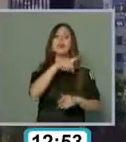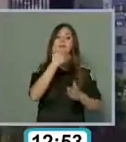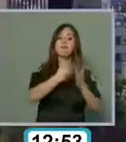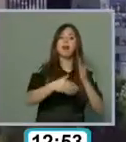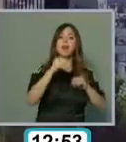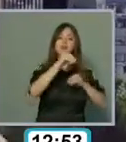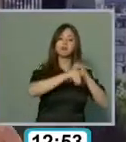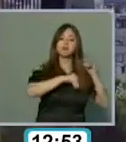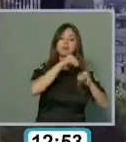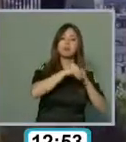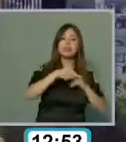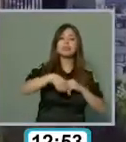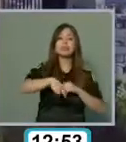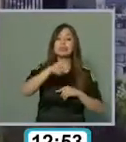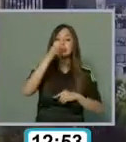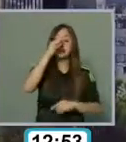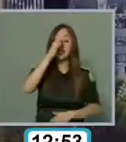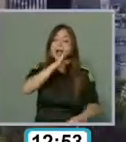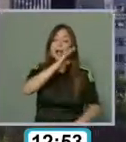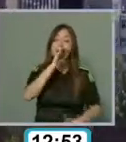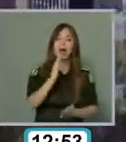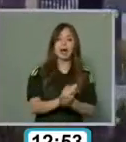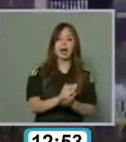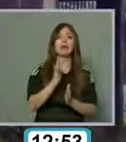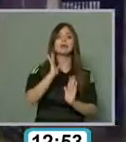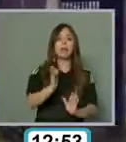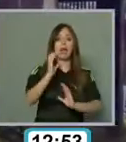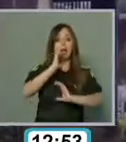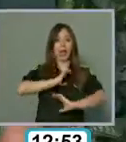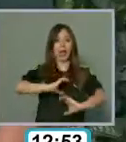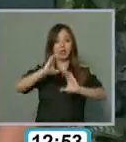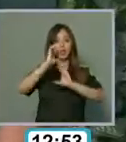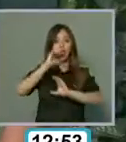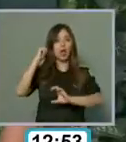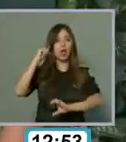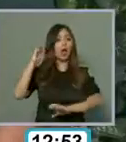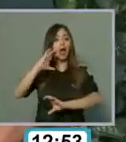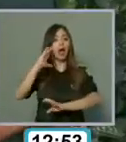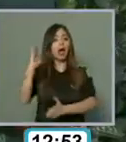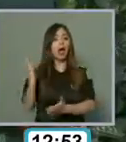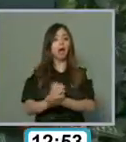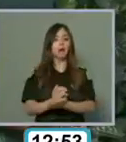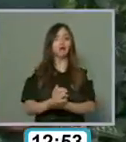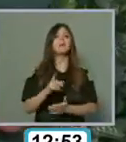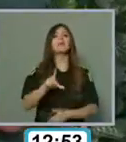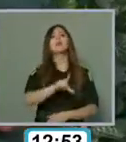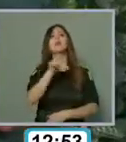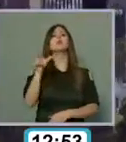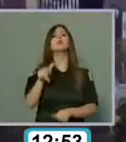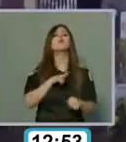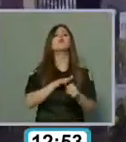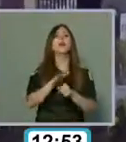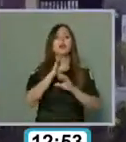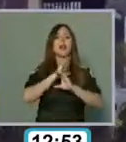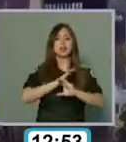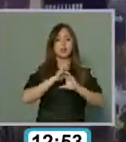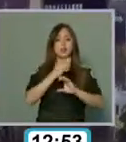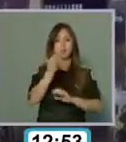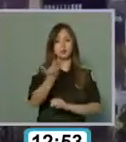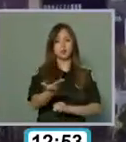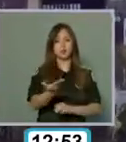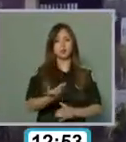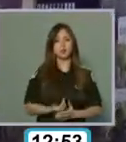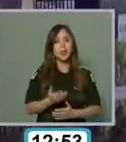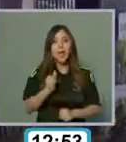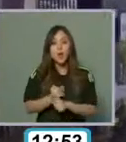pero ya casi terminamos lo más importante, que es grabar las canciones. Eso es lo importante. Muy bien. ¿Qué tema sigue a continuación? ¿Ahorita? Ajá.